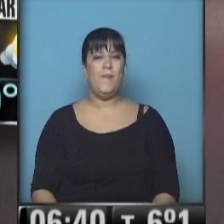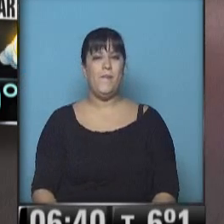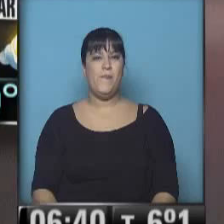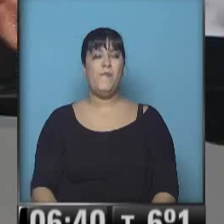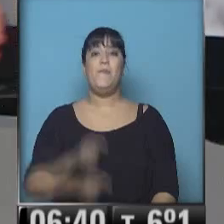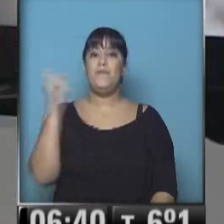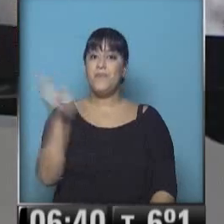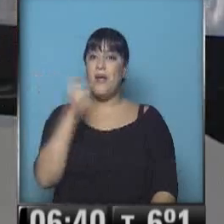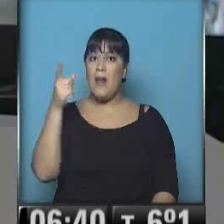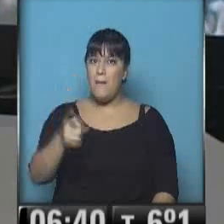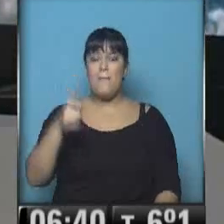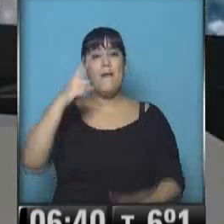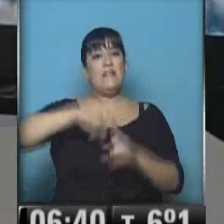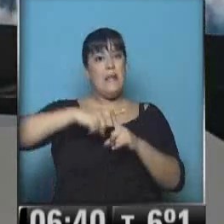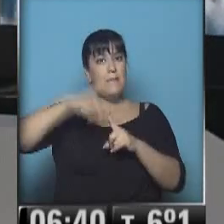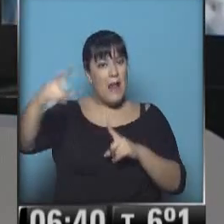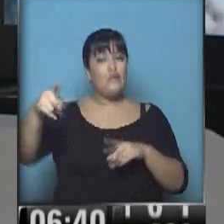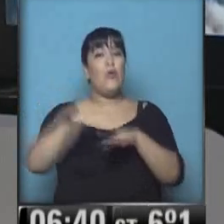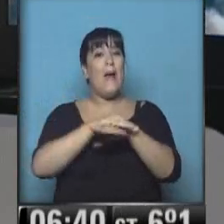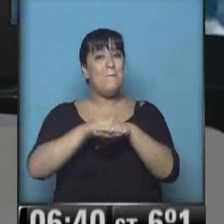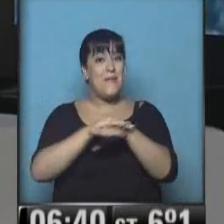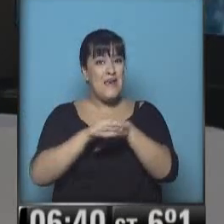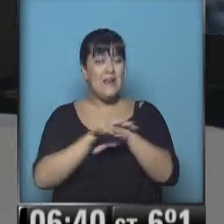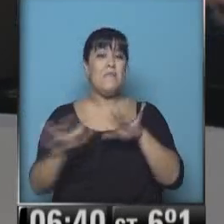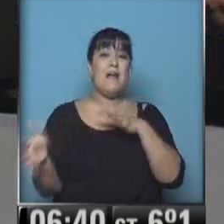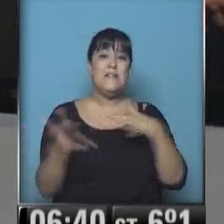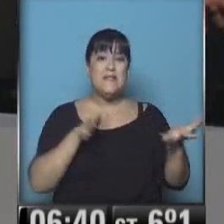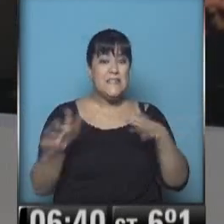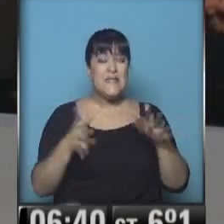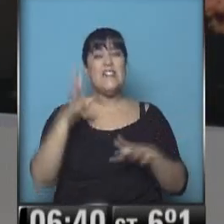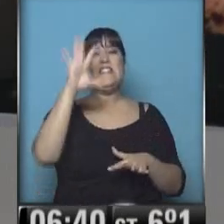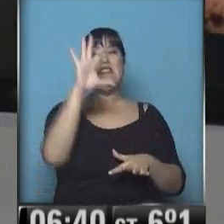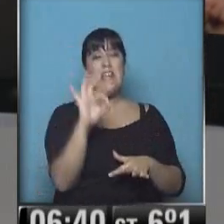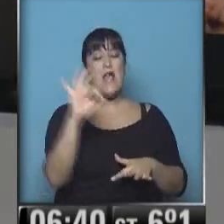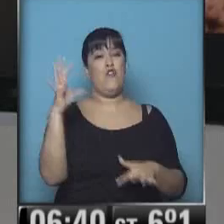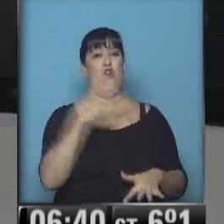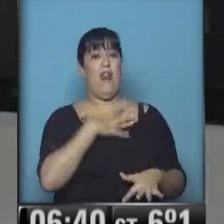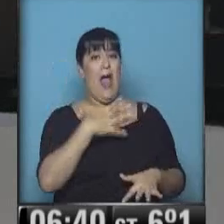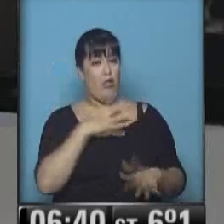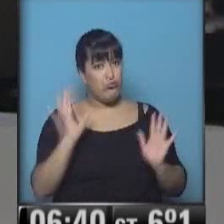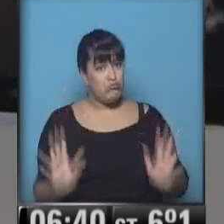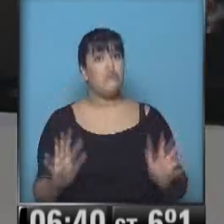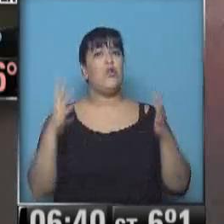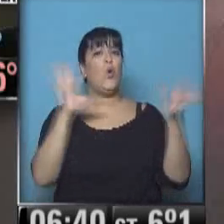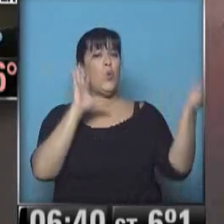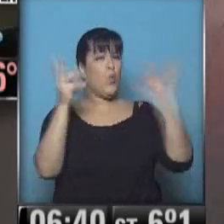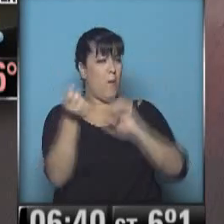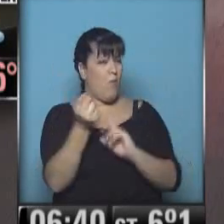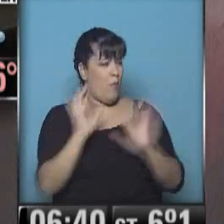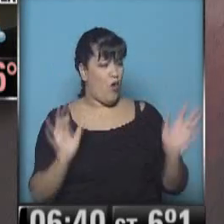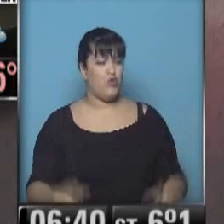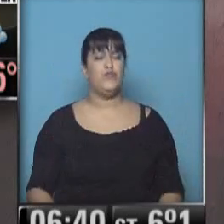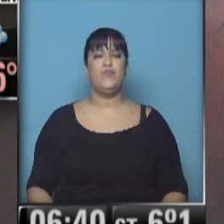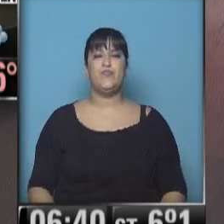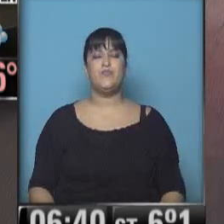Allí en La Pampa las temperaturas mínimas andan por el orden de los 0 grados. Poquita nubosidad hoy para ustedes, ¿eh?